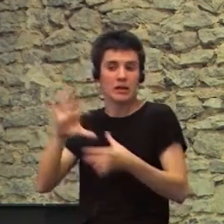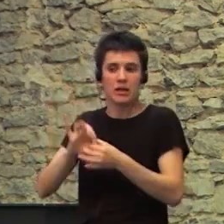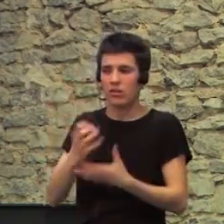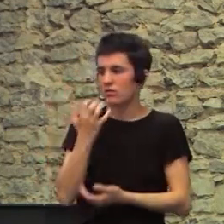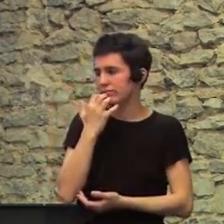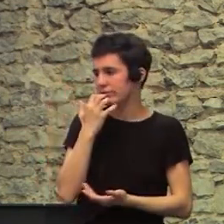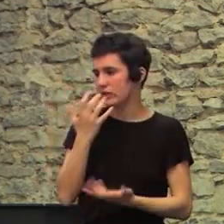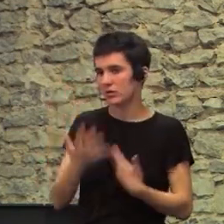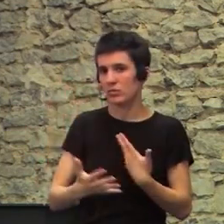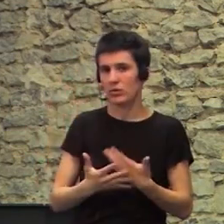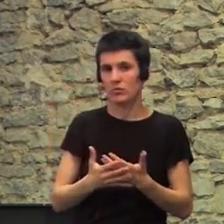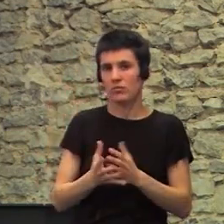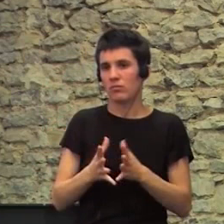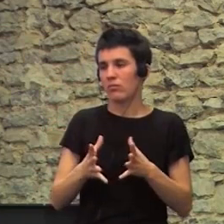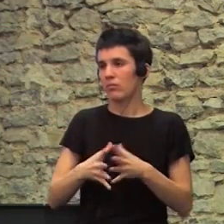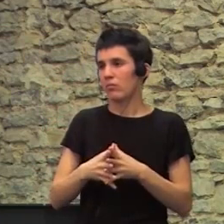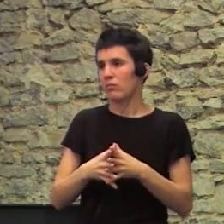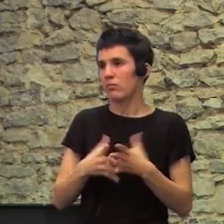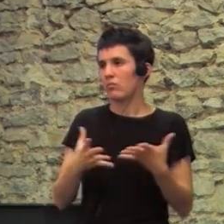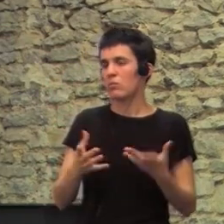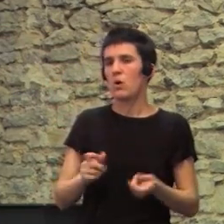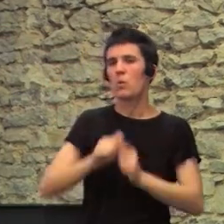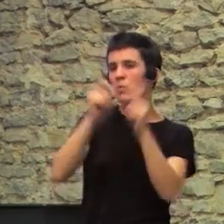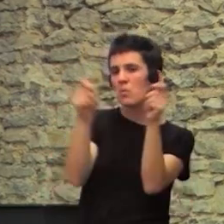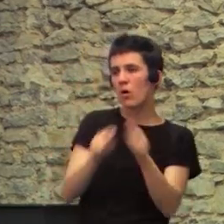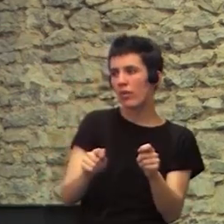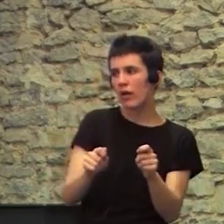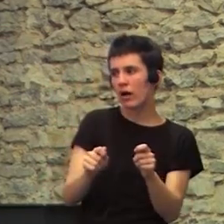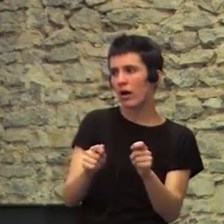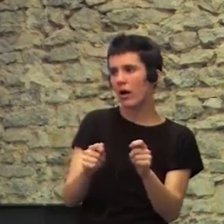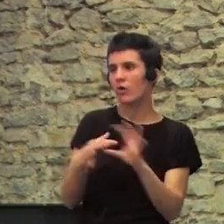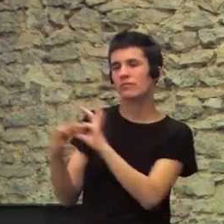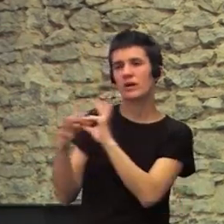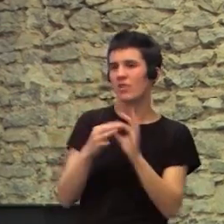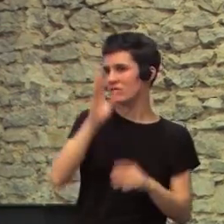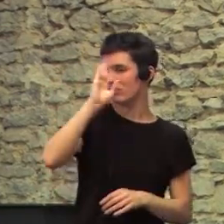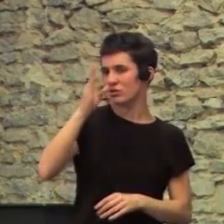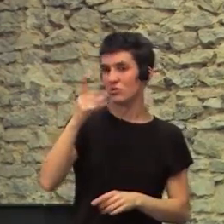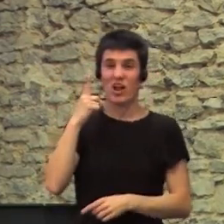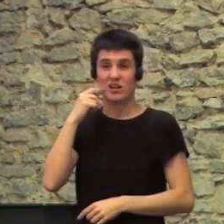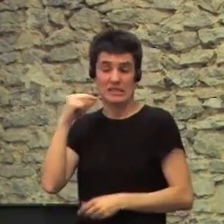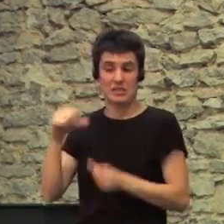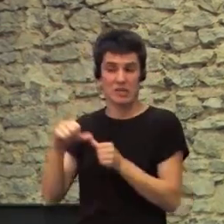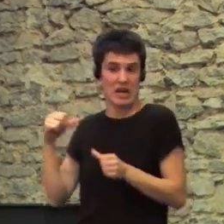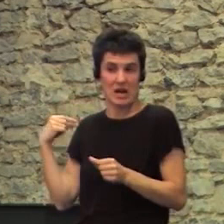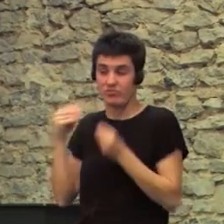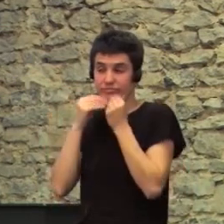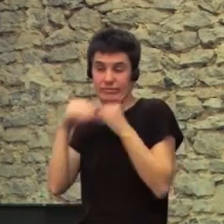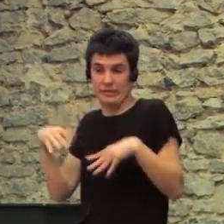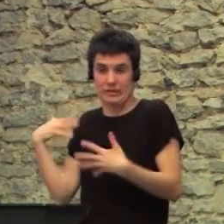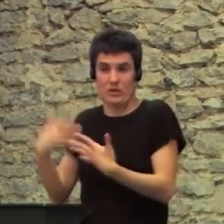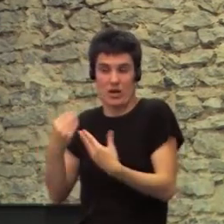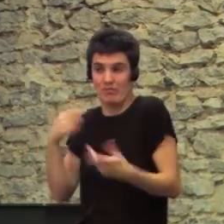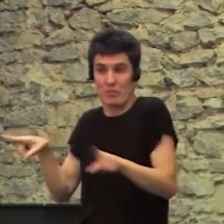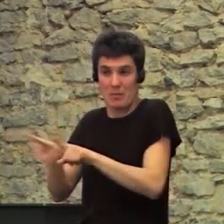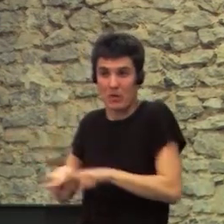pasar por una boda o una relación heterosexual tradicional, tener relaciones